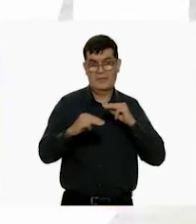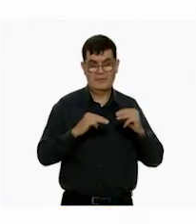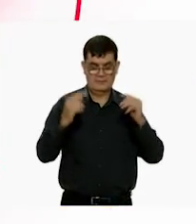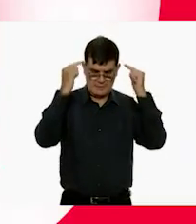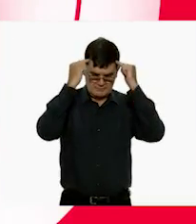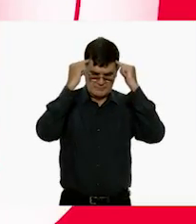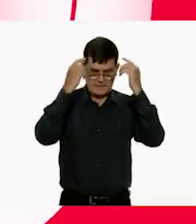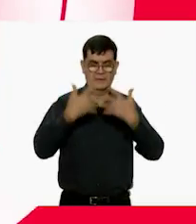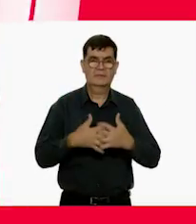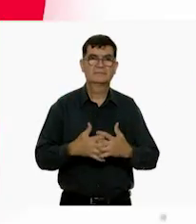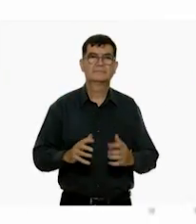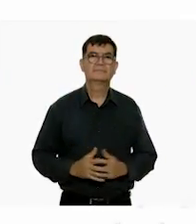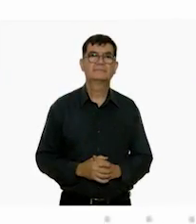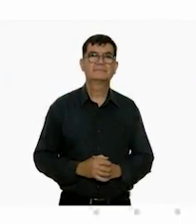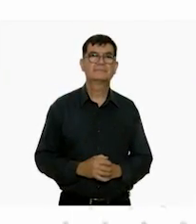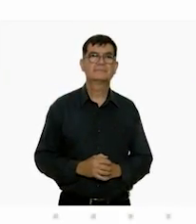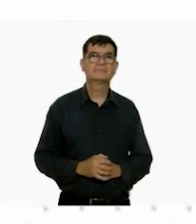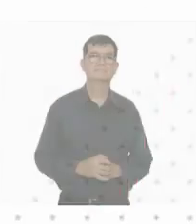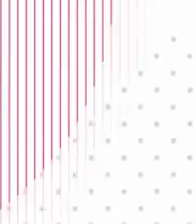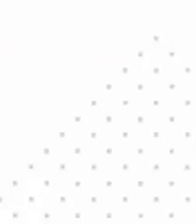mente.